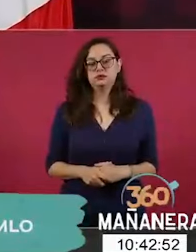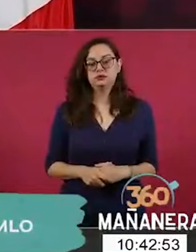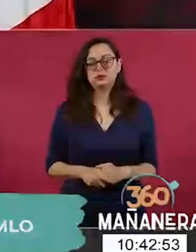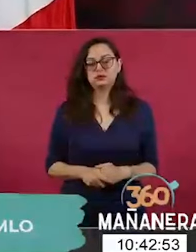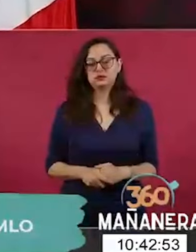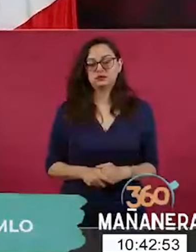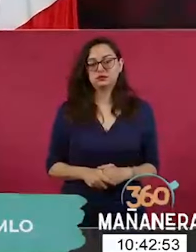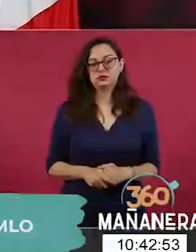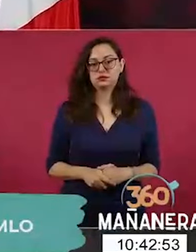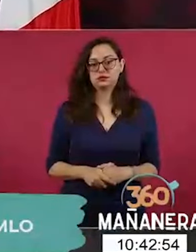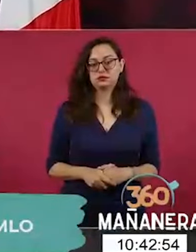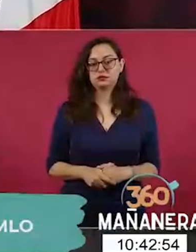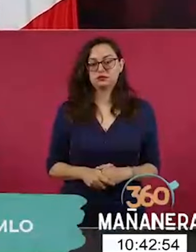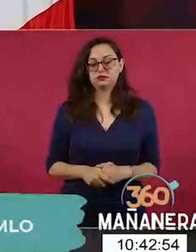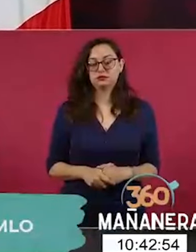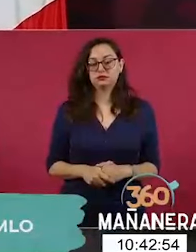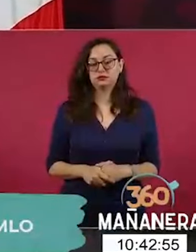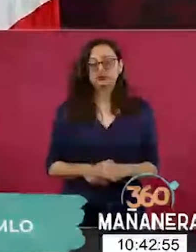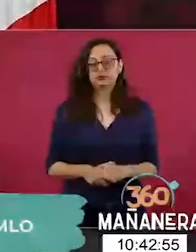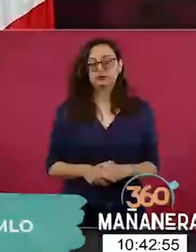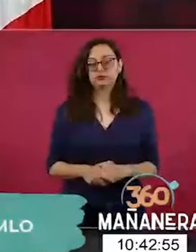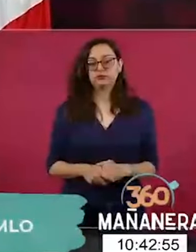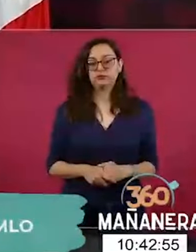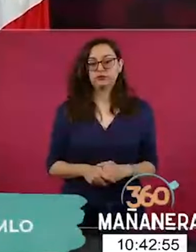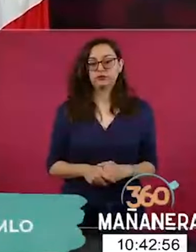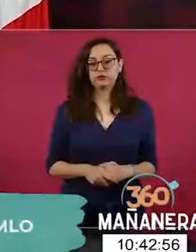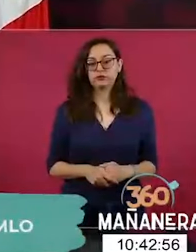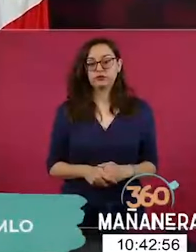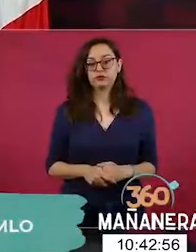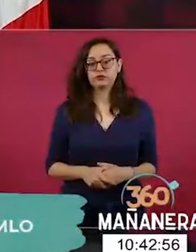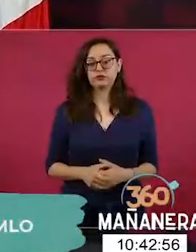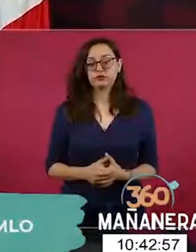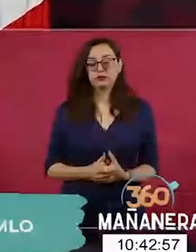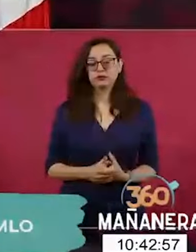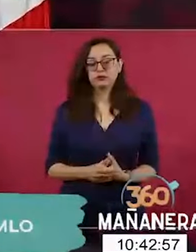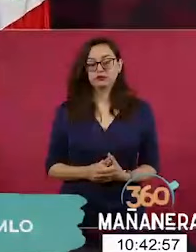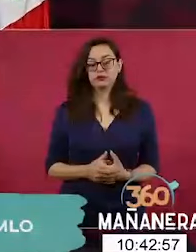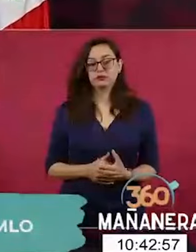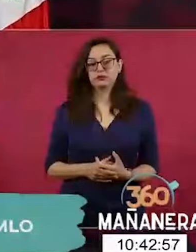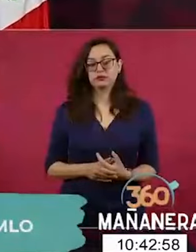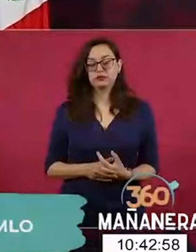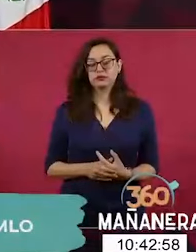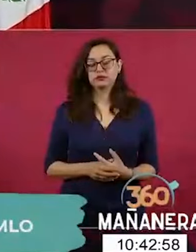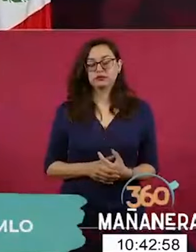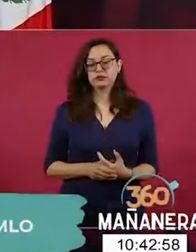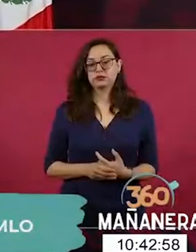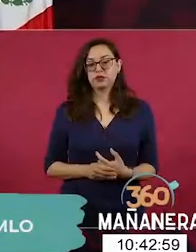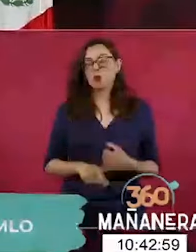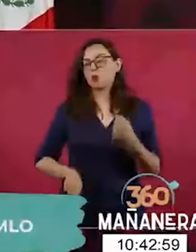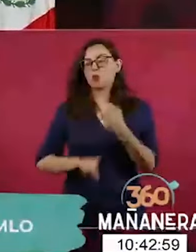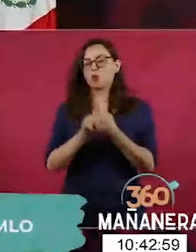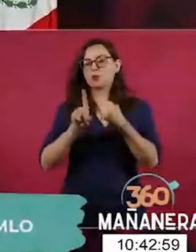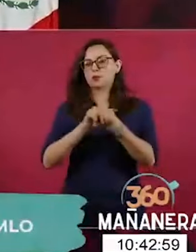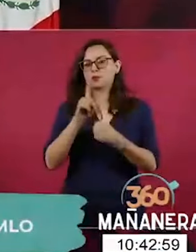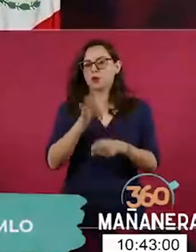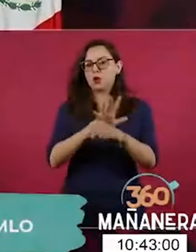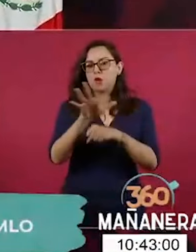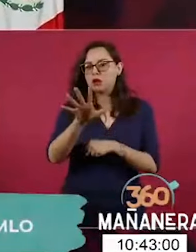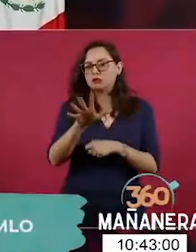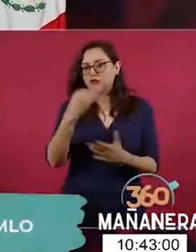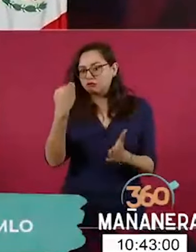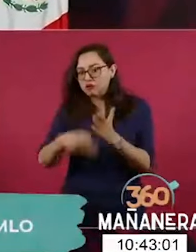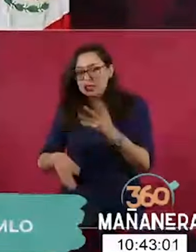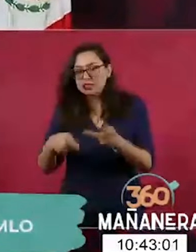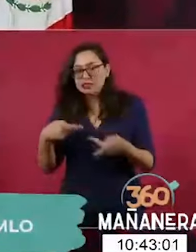es un asunto técnico, logístico,